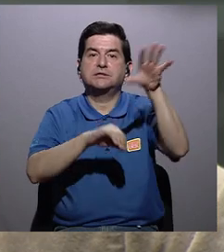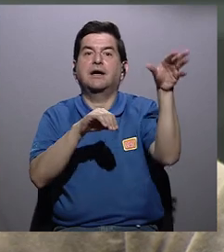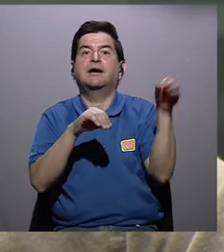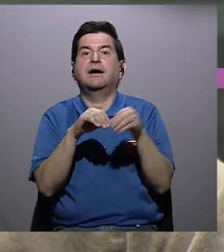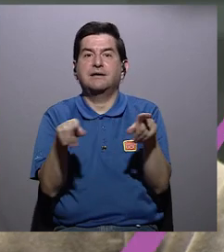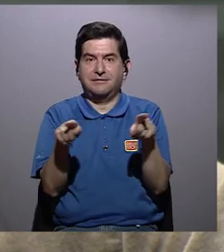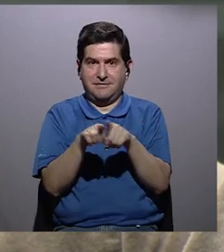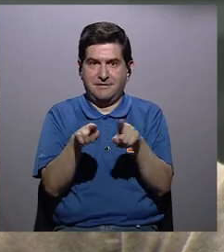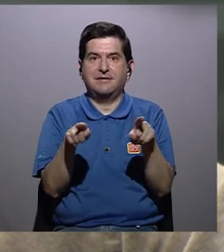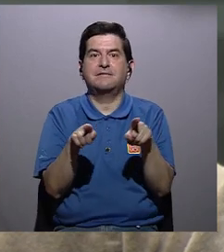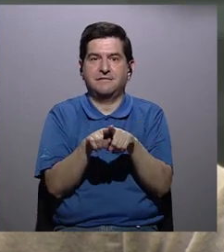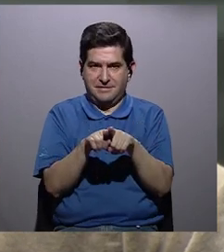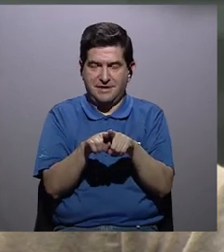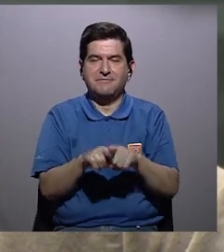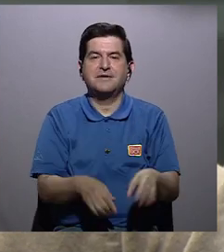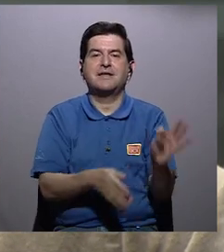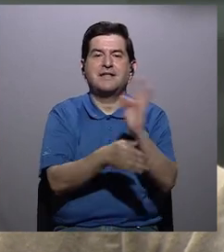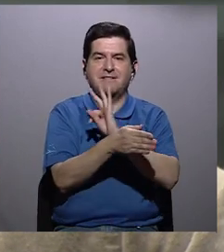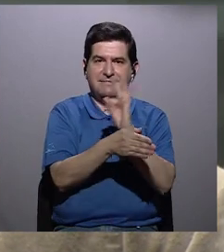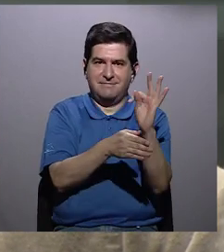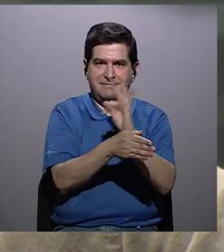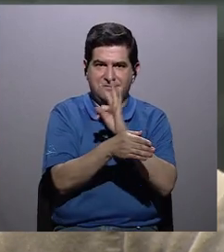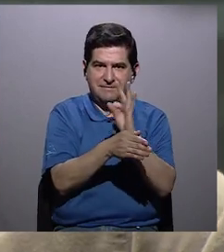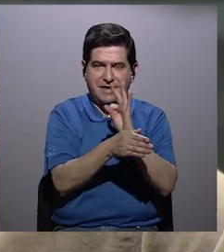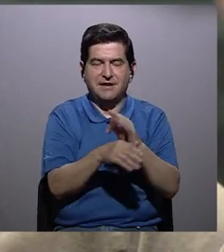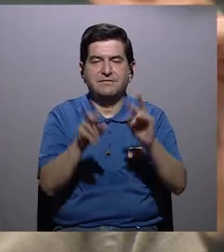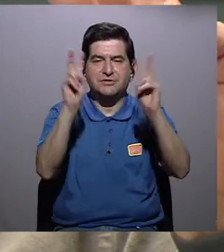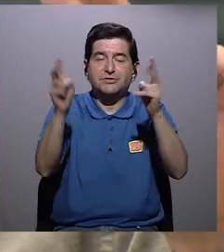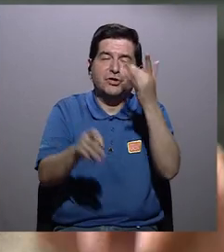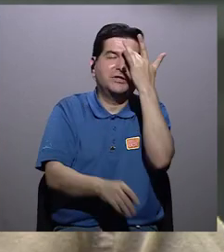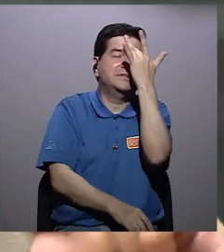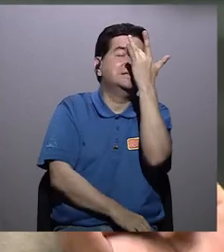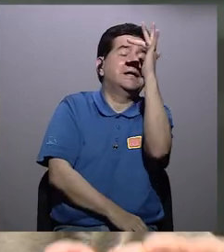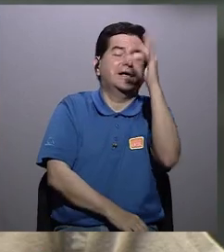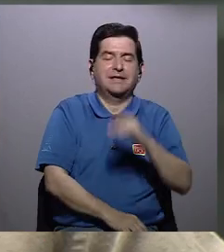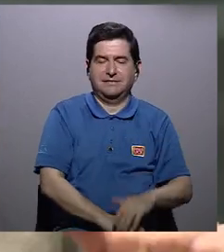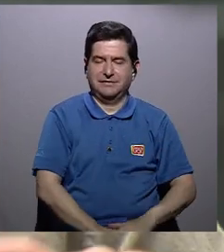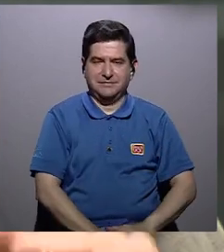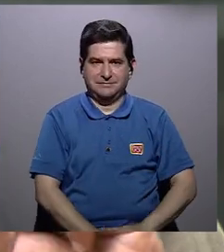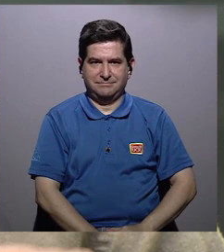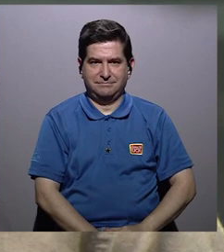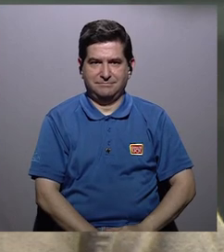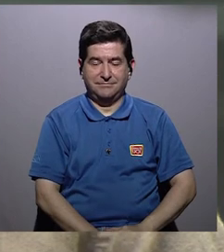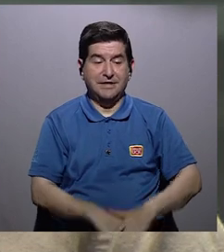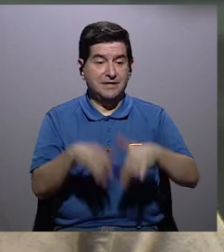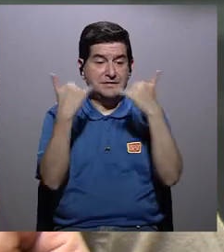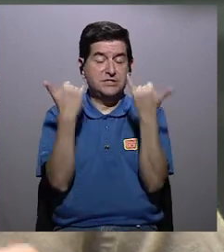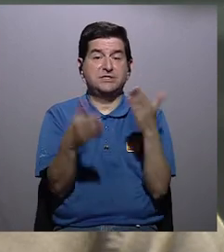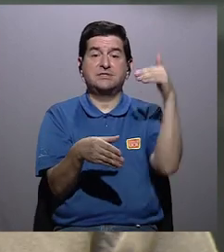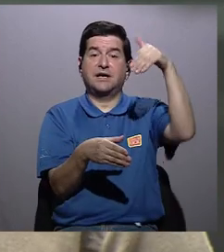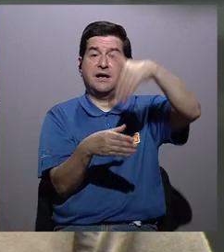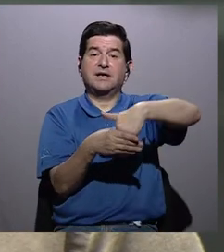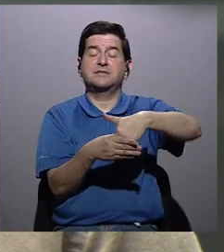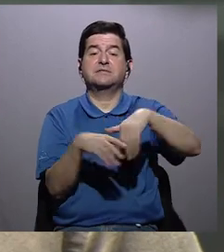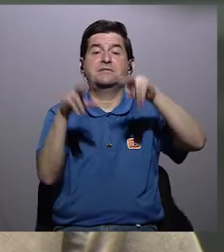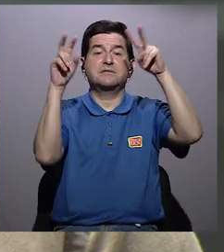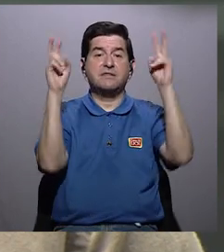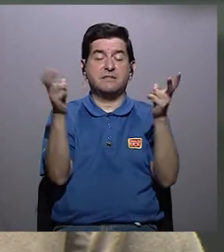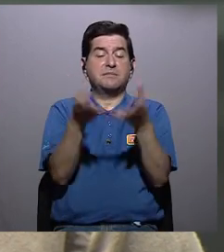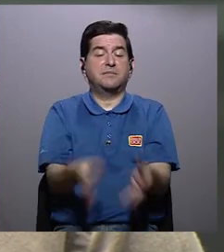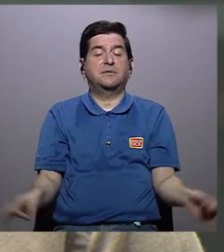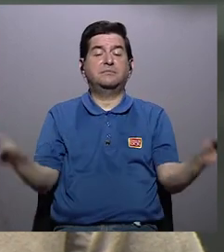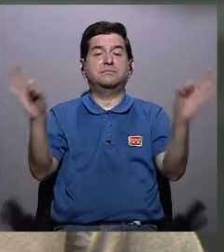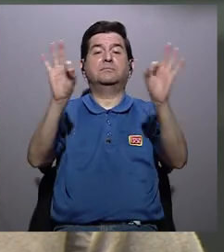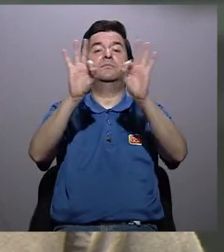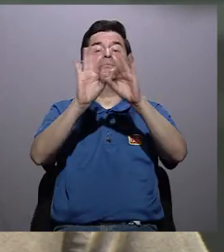agregar las televisiones, llamadas de televisiones inteligentes, aquí ya entra un tema que es